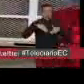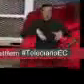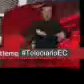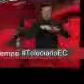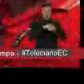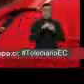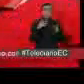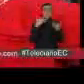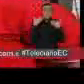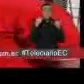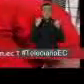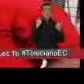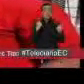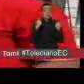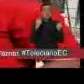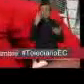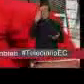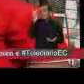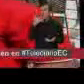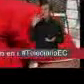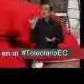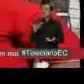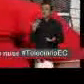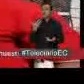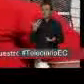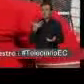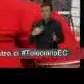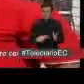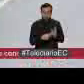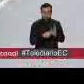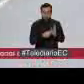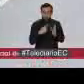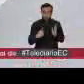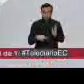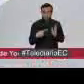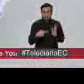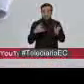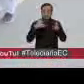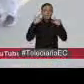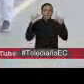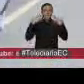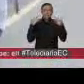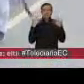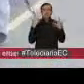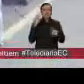la temperatura. ¿A causa de qué? A causa de que los compresores no funcionan. Mariuxi Buenaño, Ecuador TV.